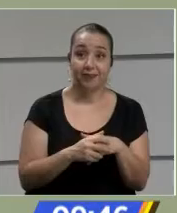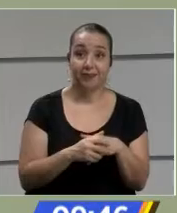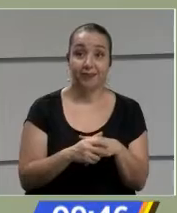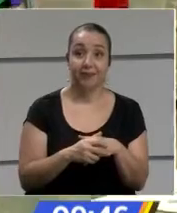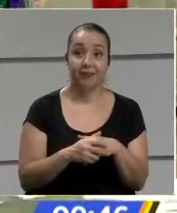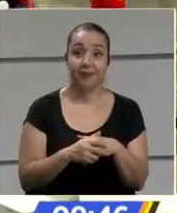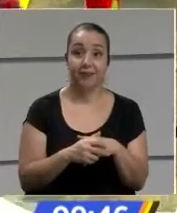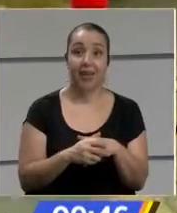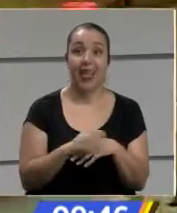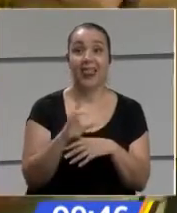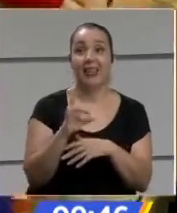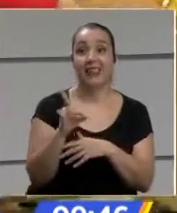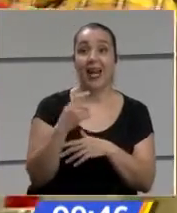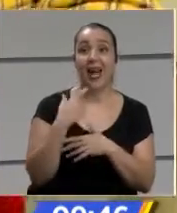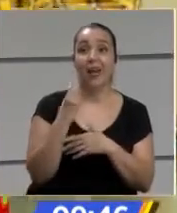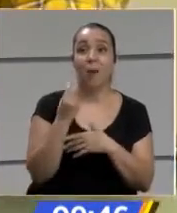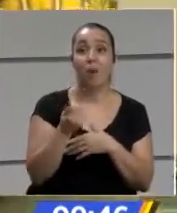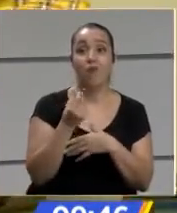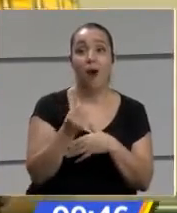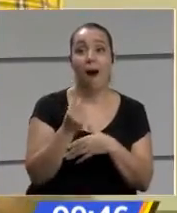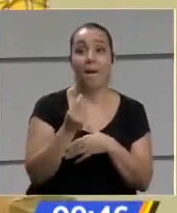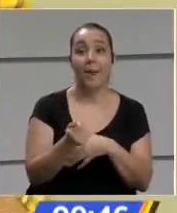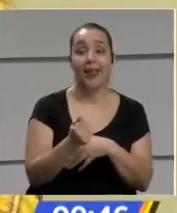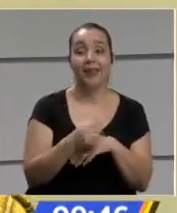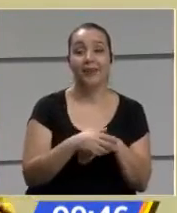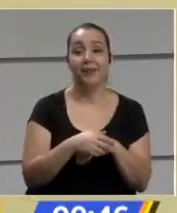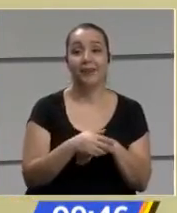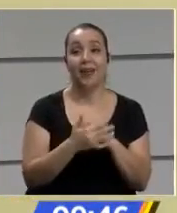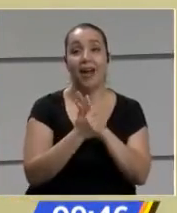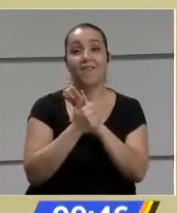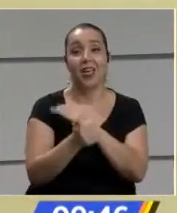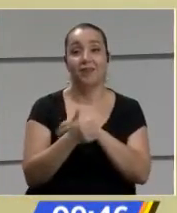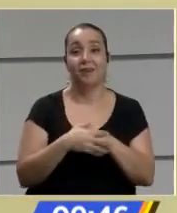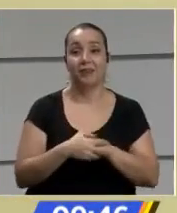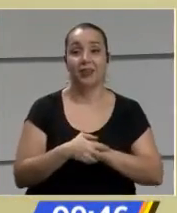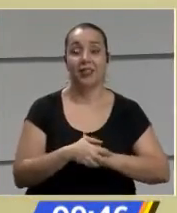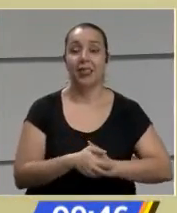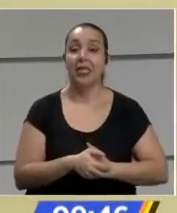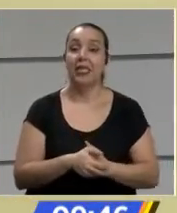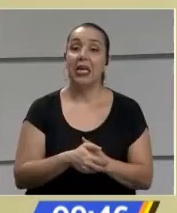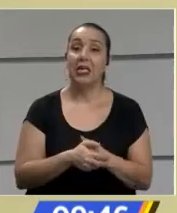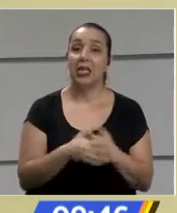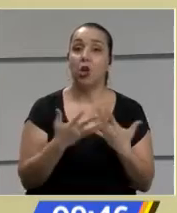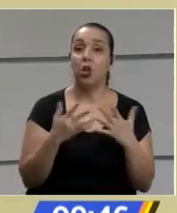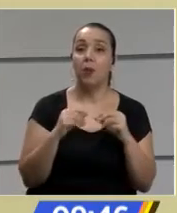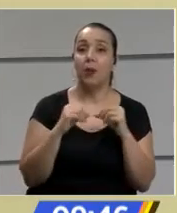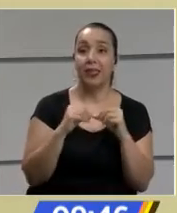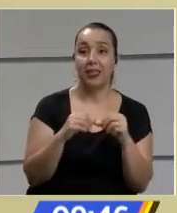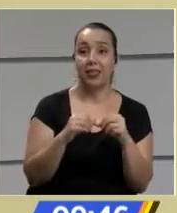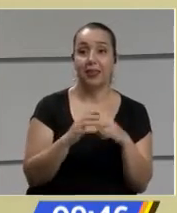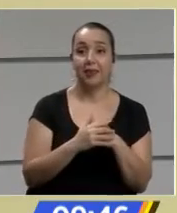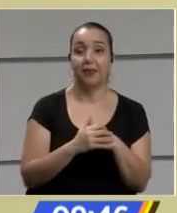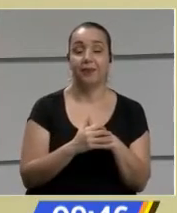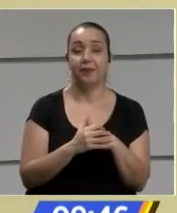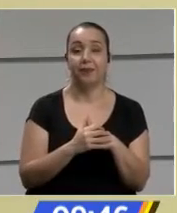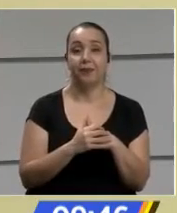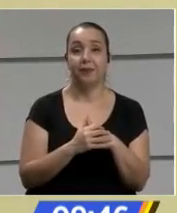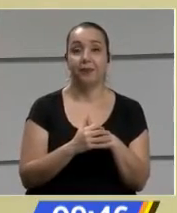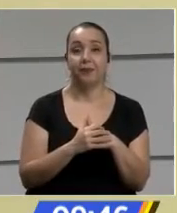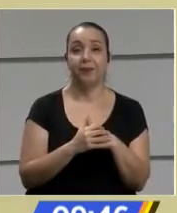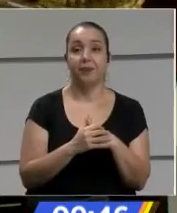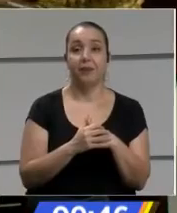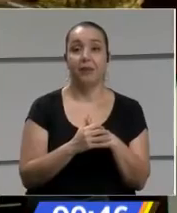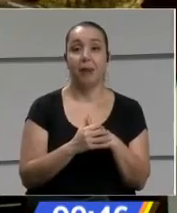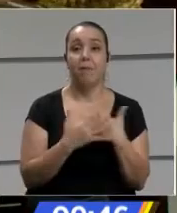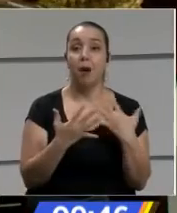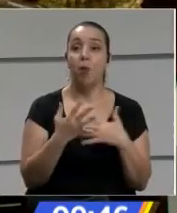¿Listo? Ay, Daira es muy hábil y muy rápida, me ganó. Bueno, vamos a voy a ir avanzando, ¿les parece? Ok, ok. Sí.